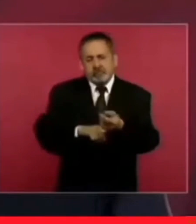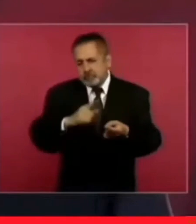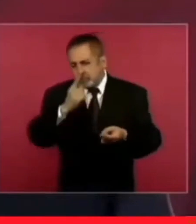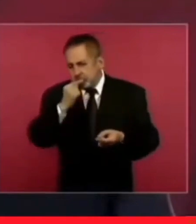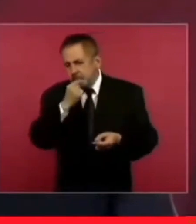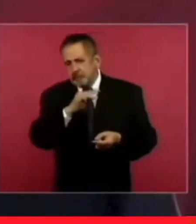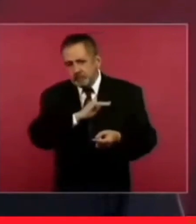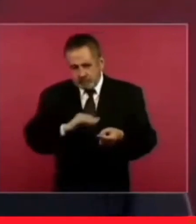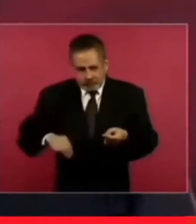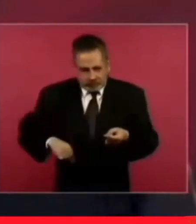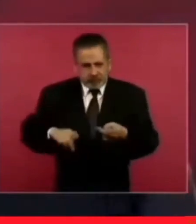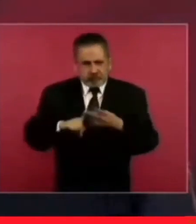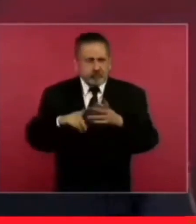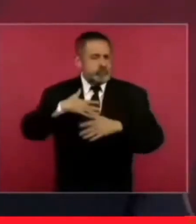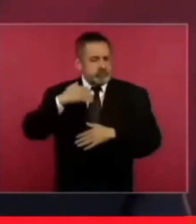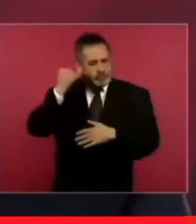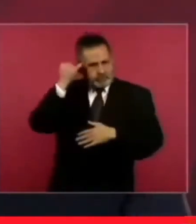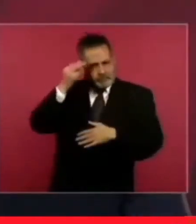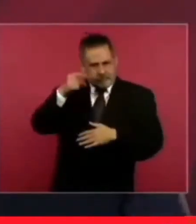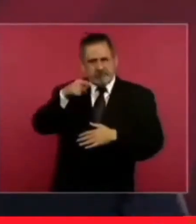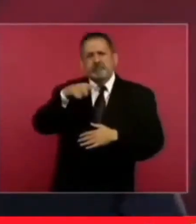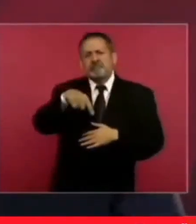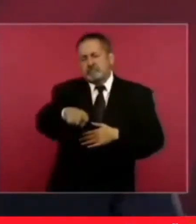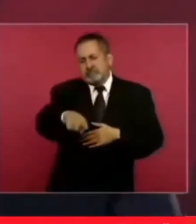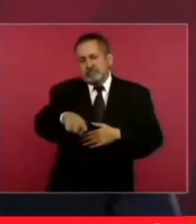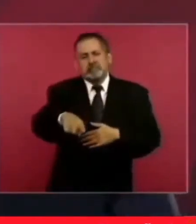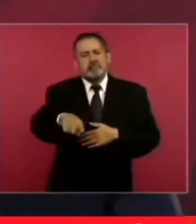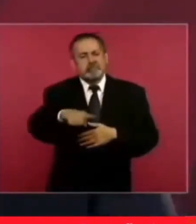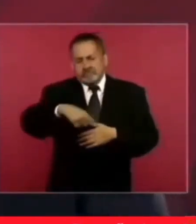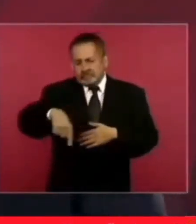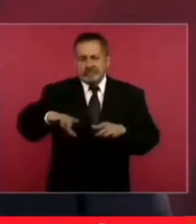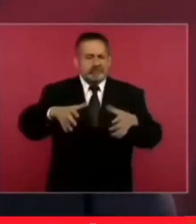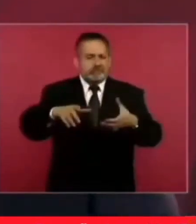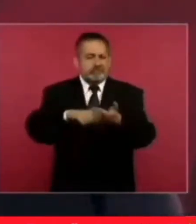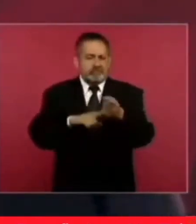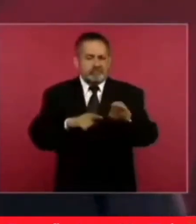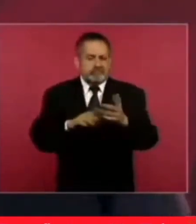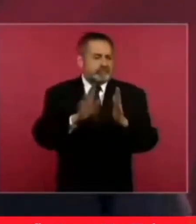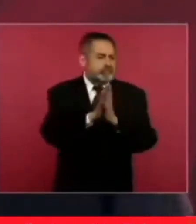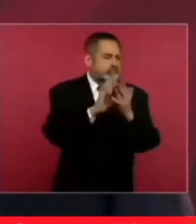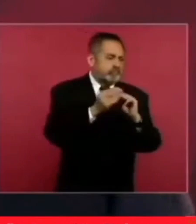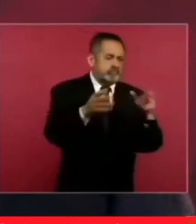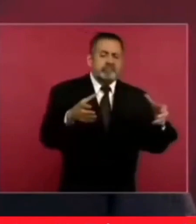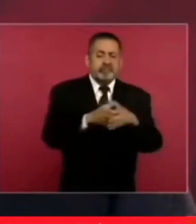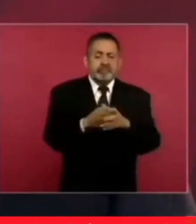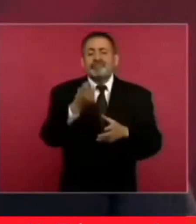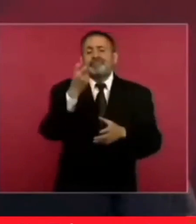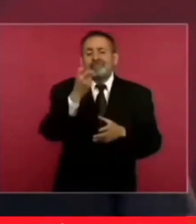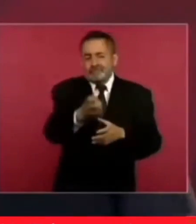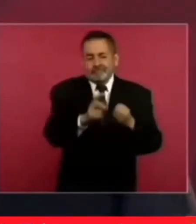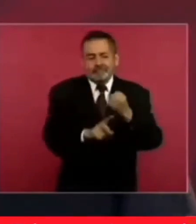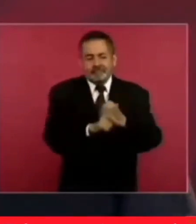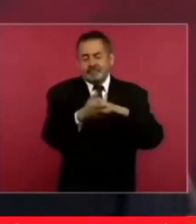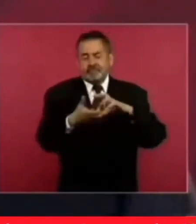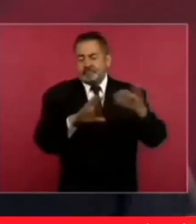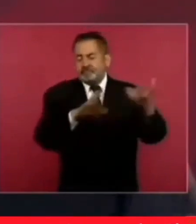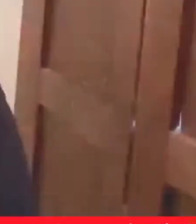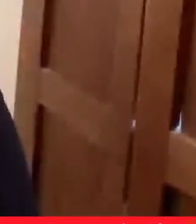municipales, esa es mi hipótesis, y la delincuencia.